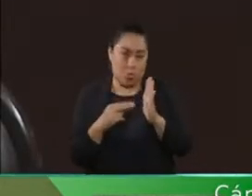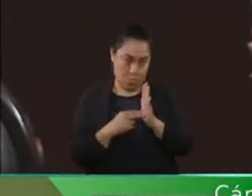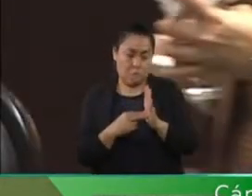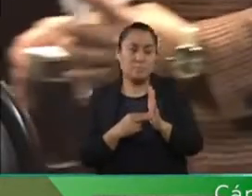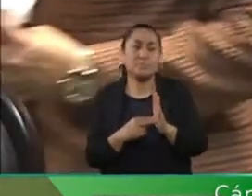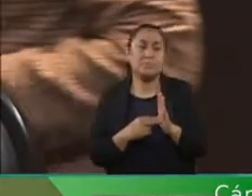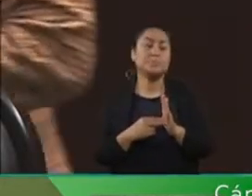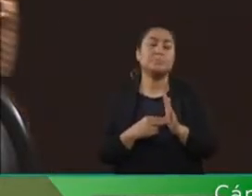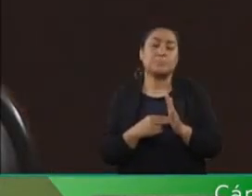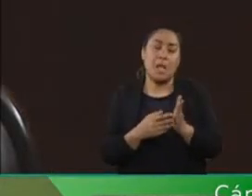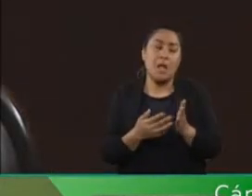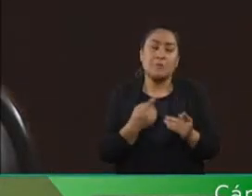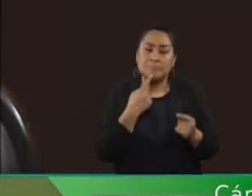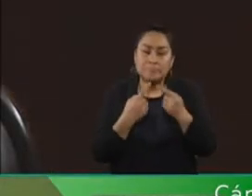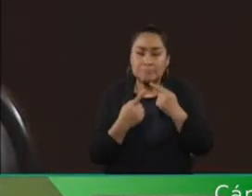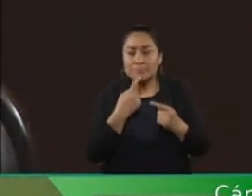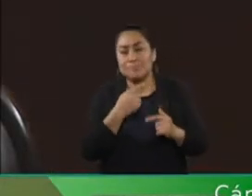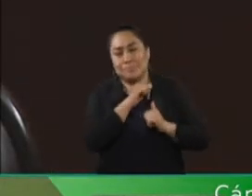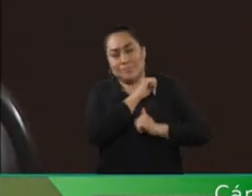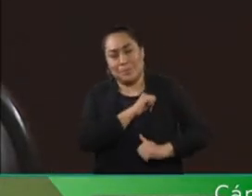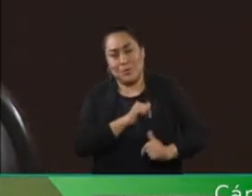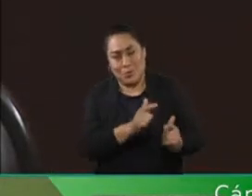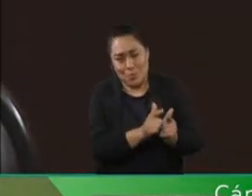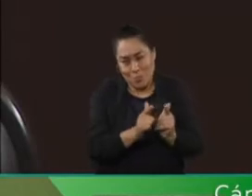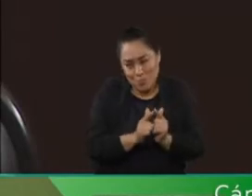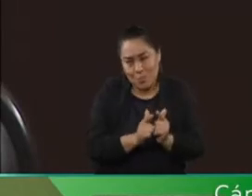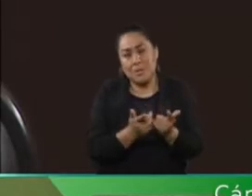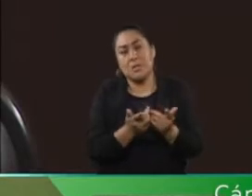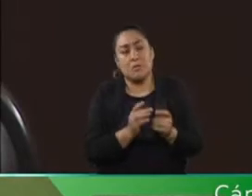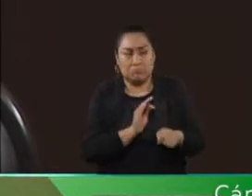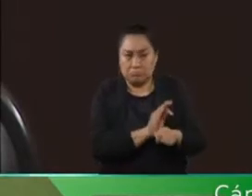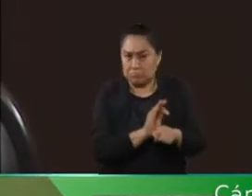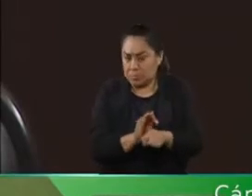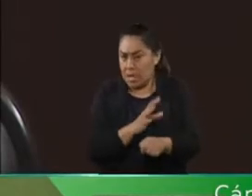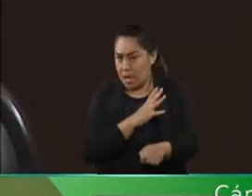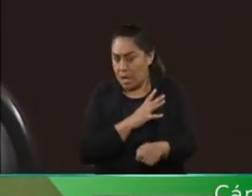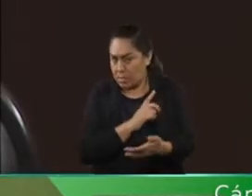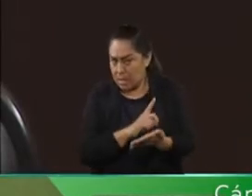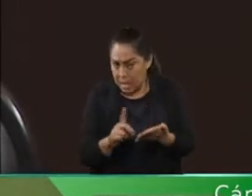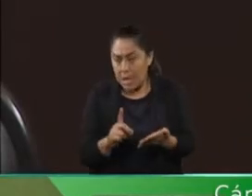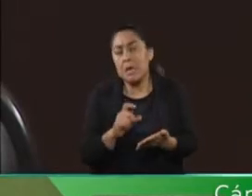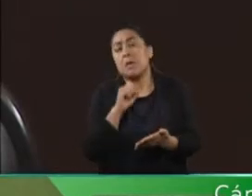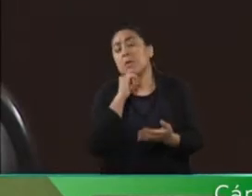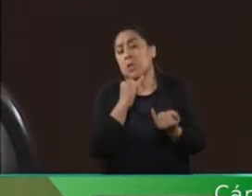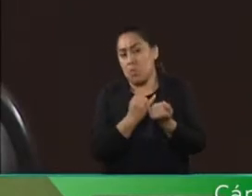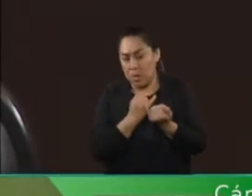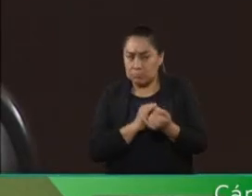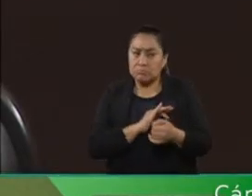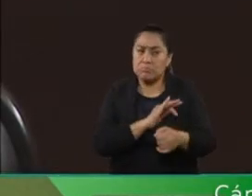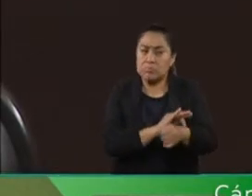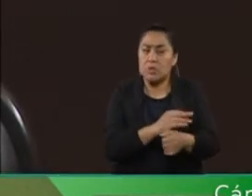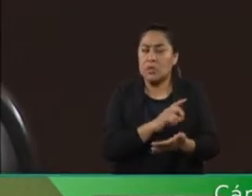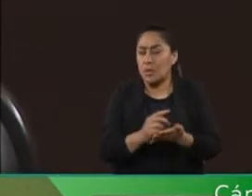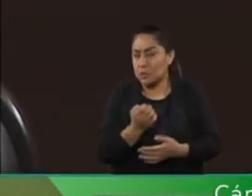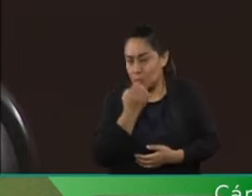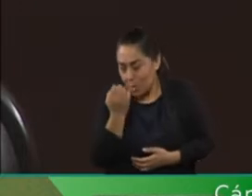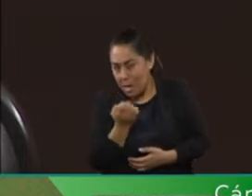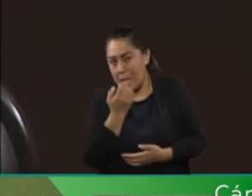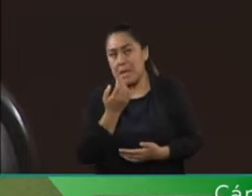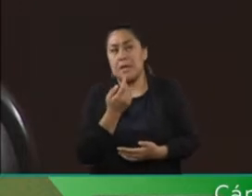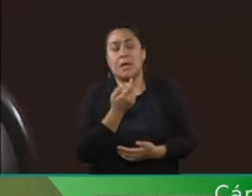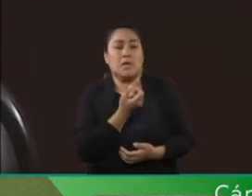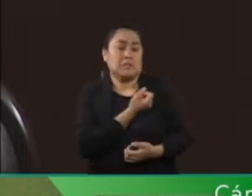de organizar los poderes públicos y reconocer las garantías individuales, garantizó el derecho a la educación, el acceso a la salud,